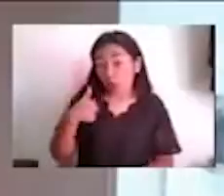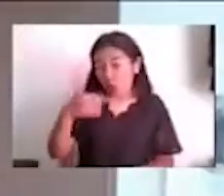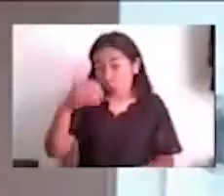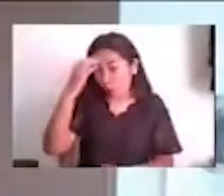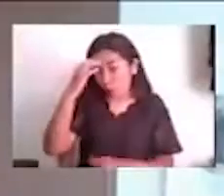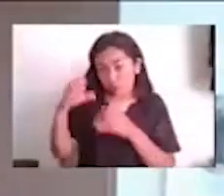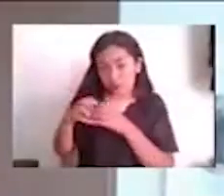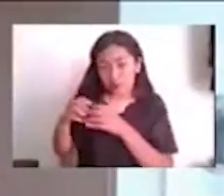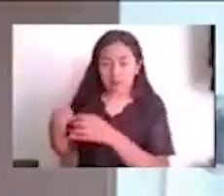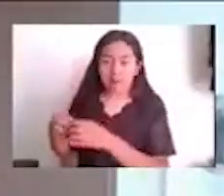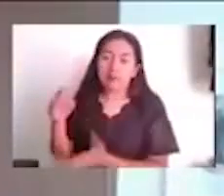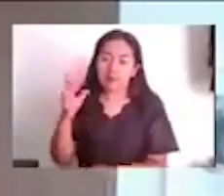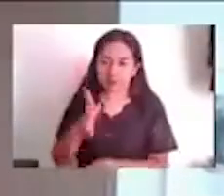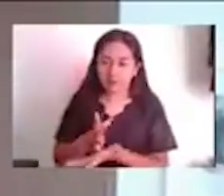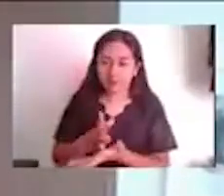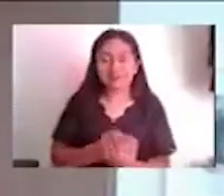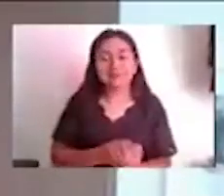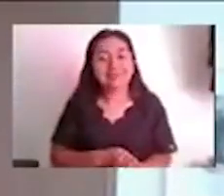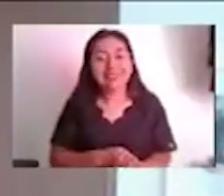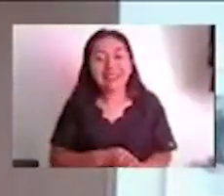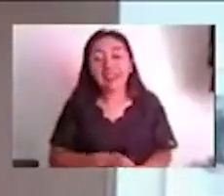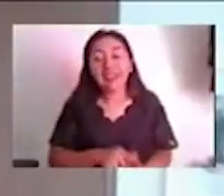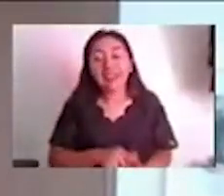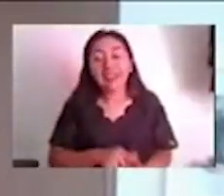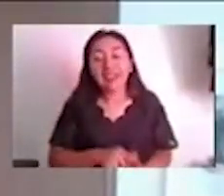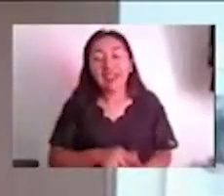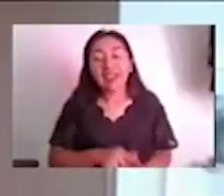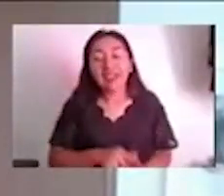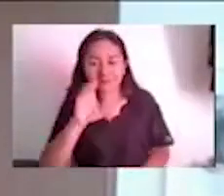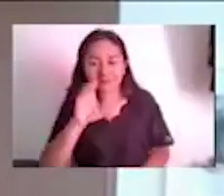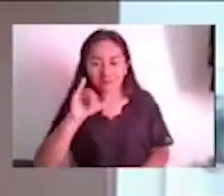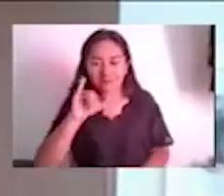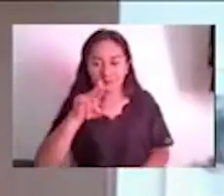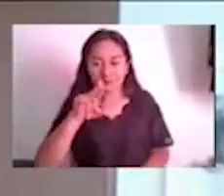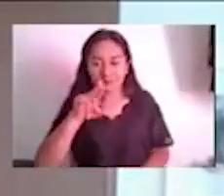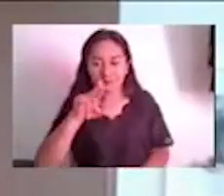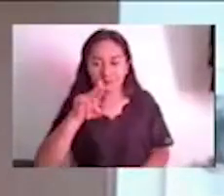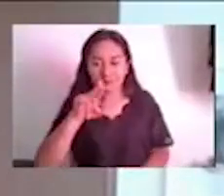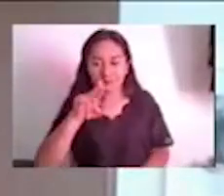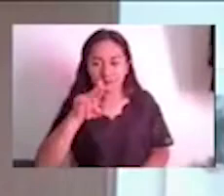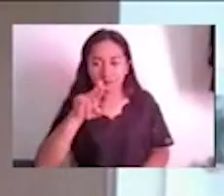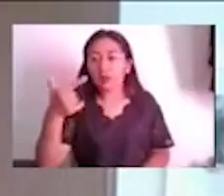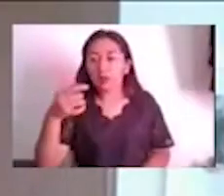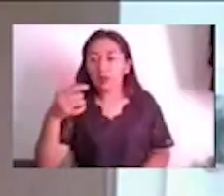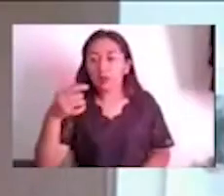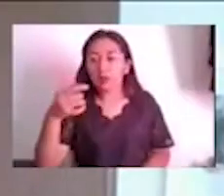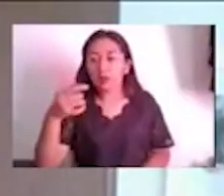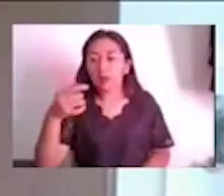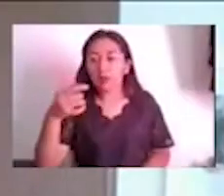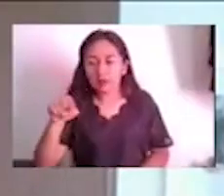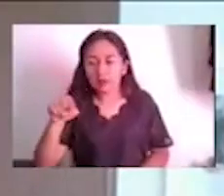Cintia Gómez te pregunta, ¿cuáles fueron las consecuencias de la guerra entre Tenochtitlán y Tlatelolco?